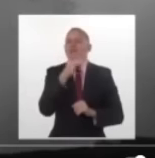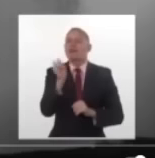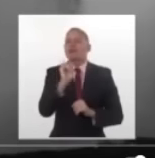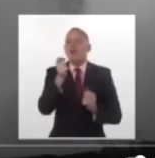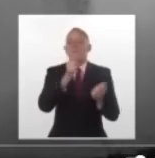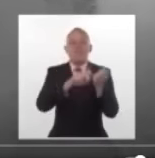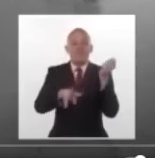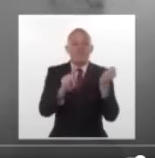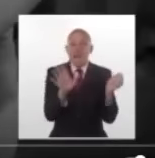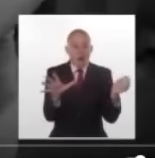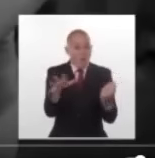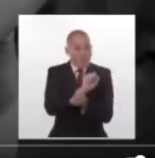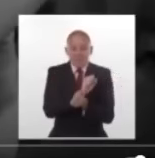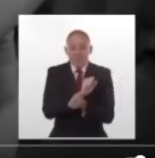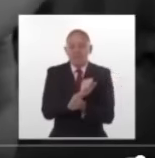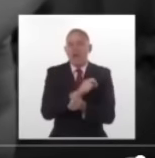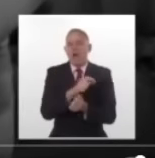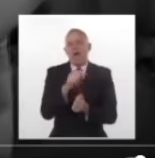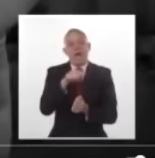delincuentes!